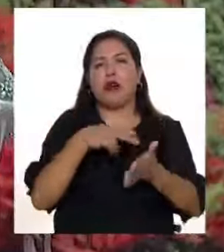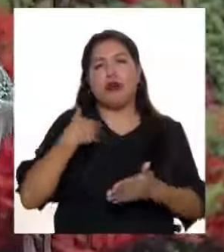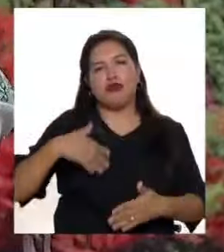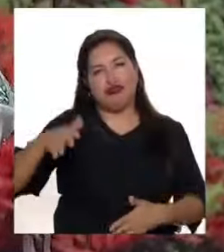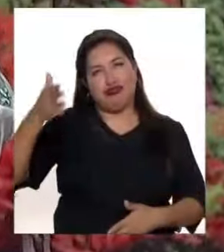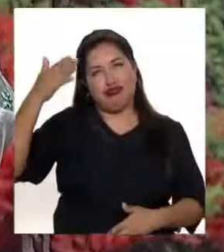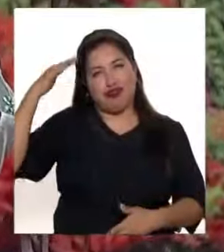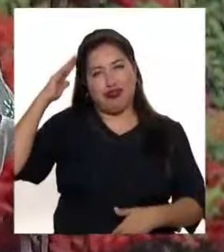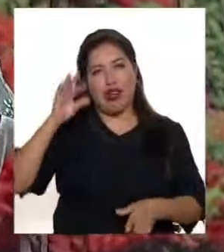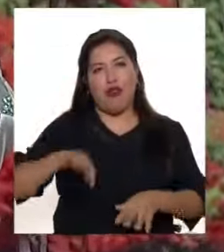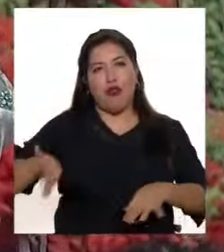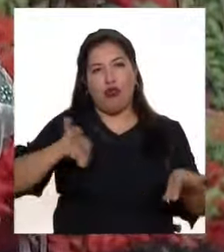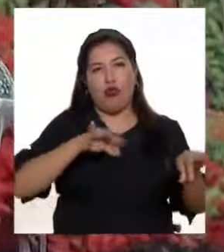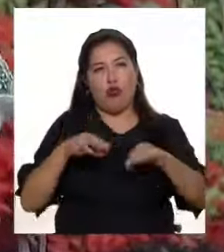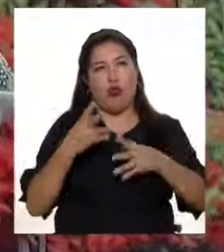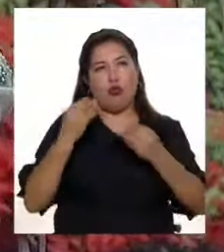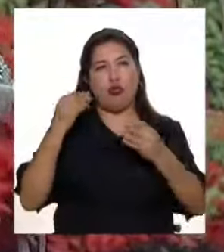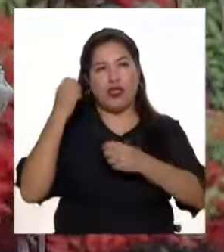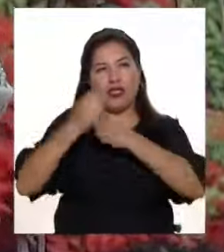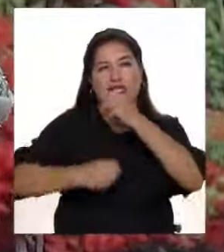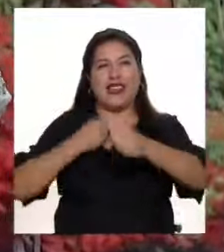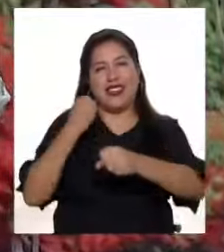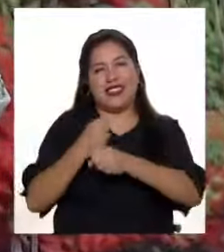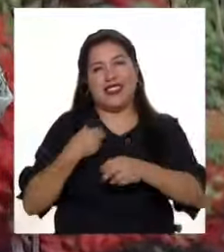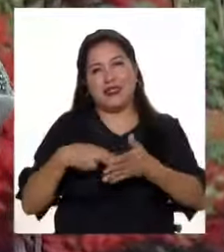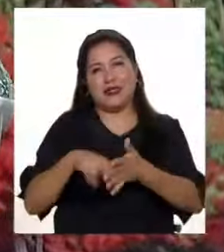ya muchos años.